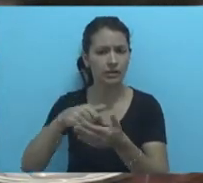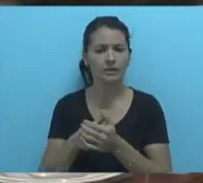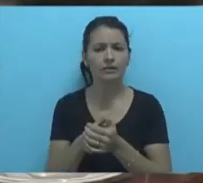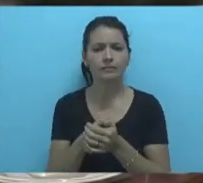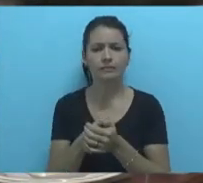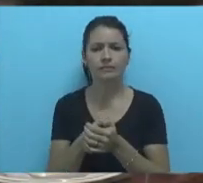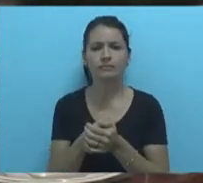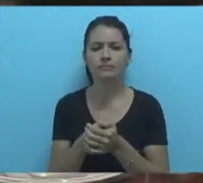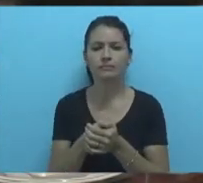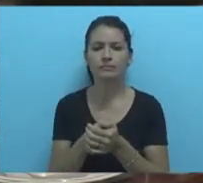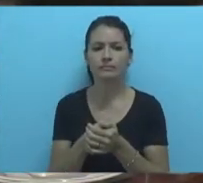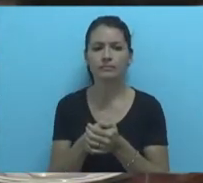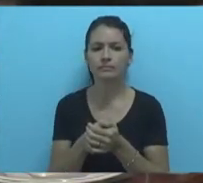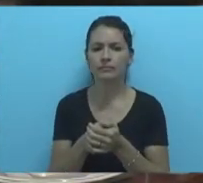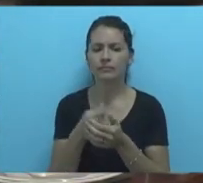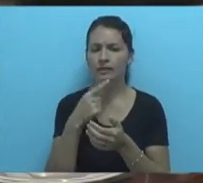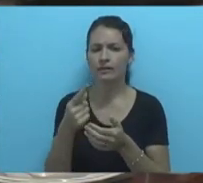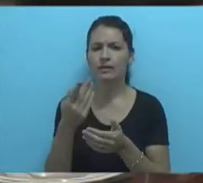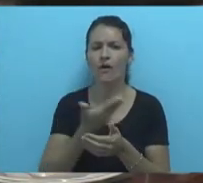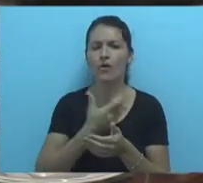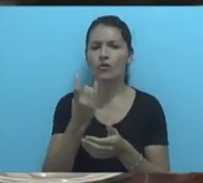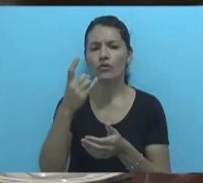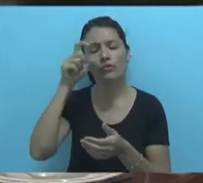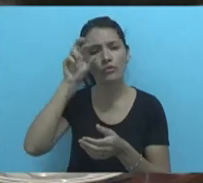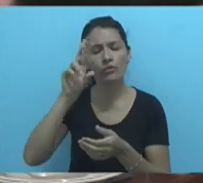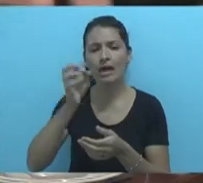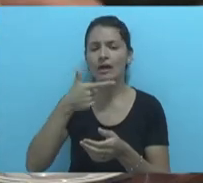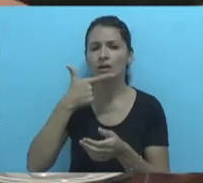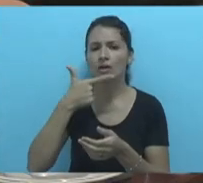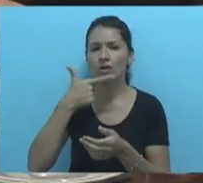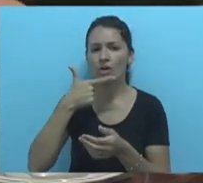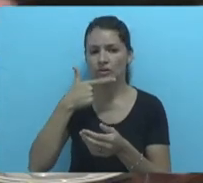consolida un privilegio como son los fueros parlamentarios,